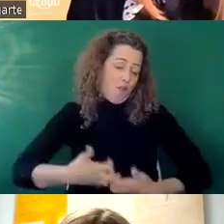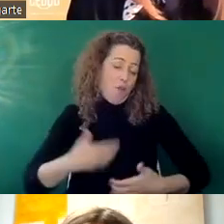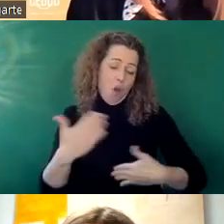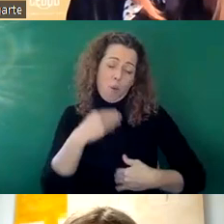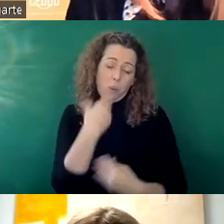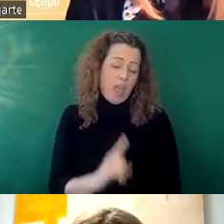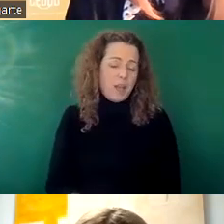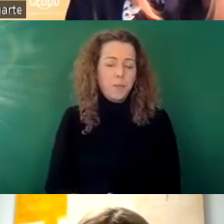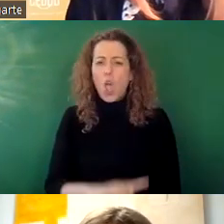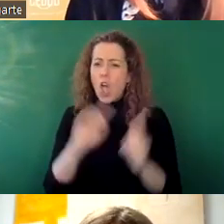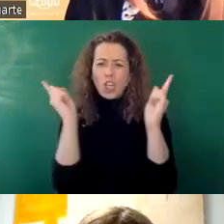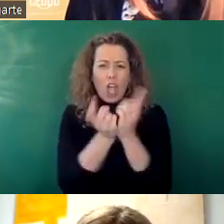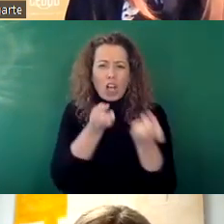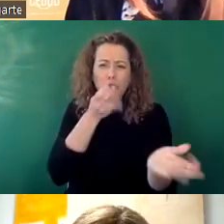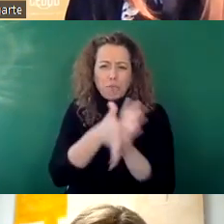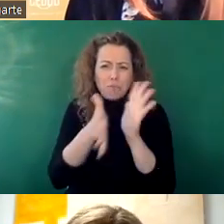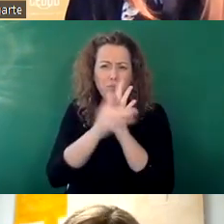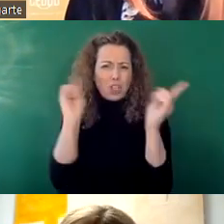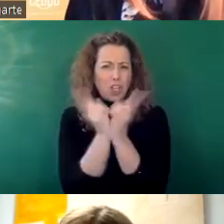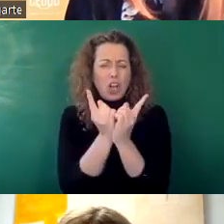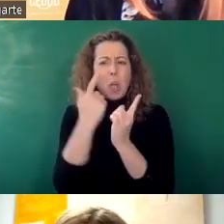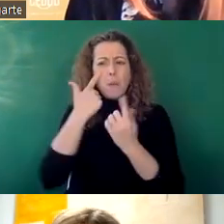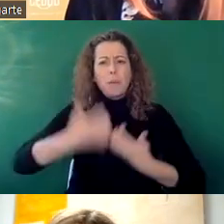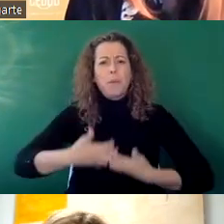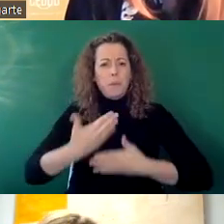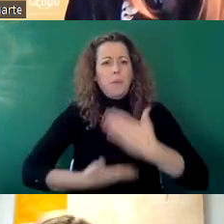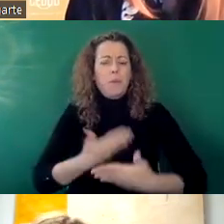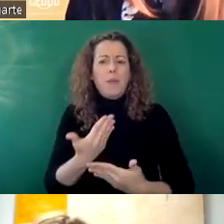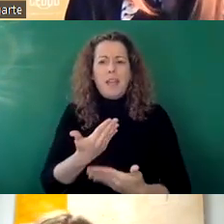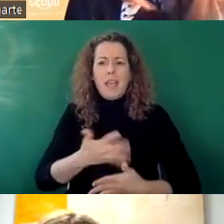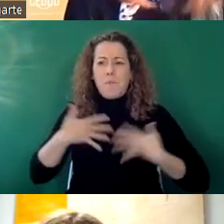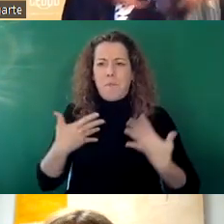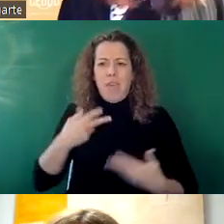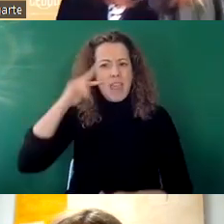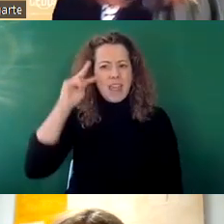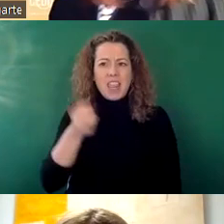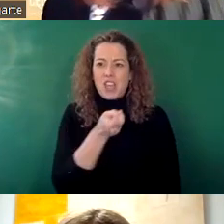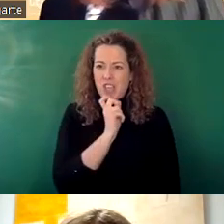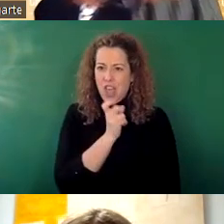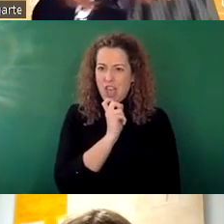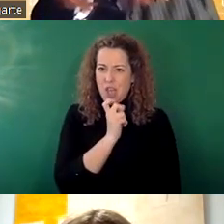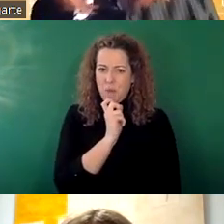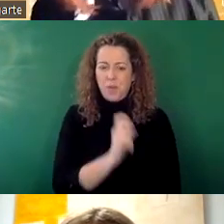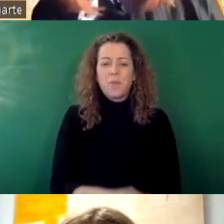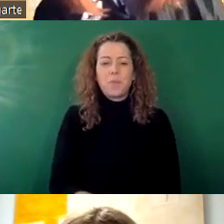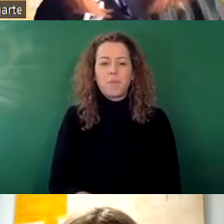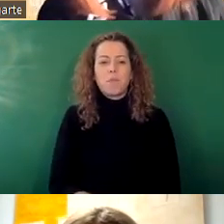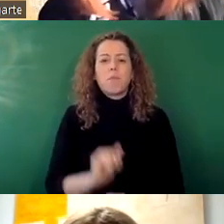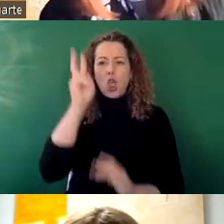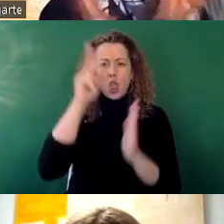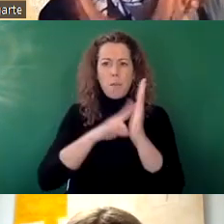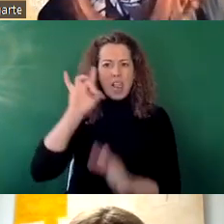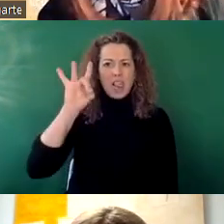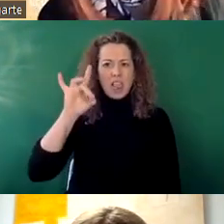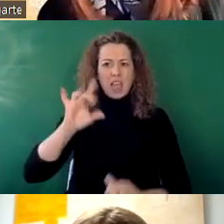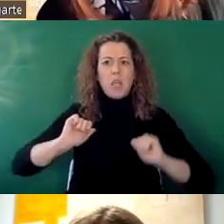os voy a contar de manera muy breve un poquito cómo fue emotiva la experiencia Como veis, empezamos en 2015,